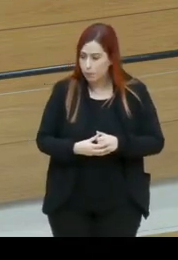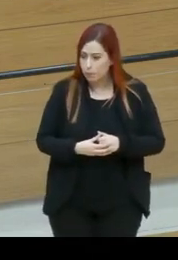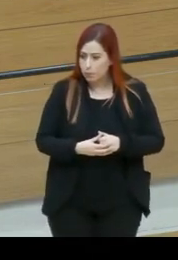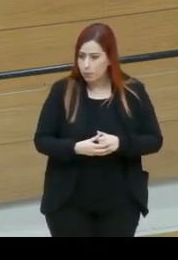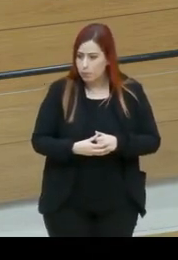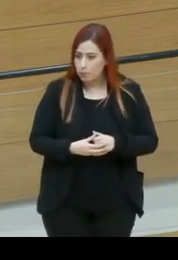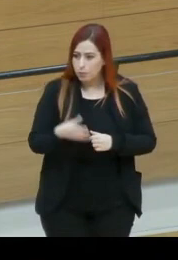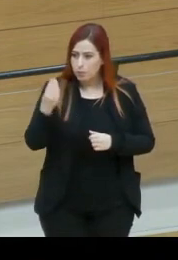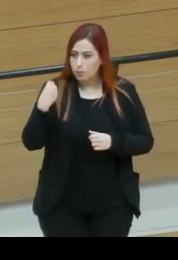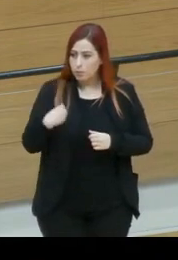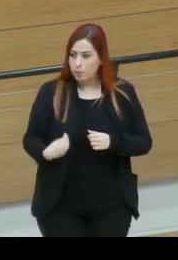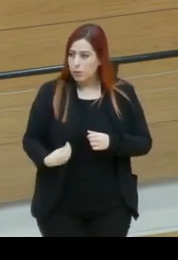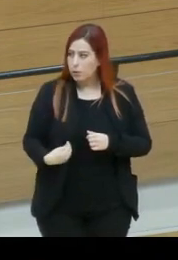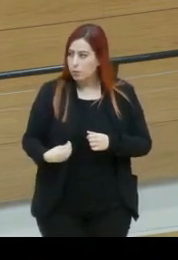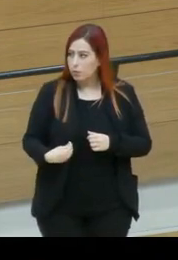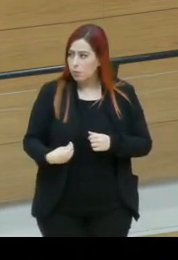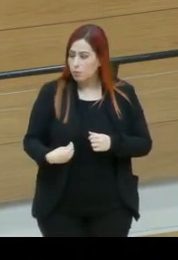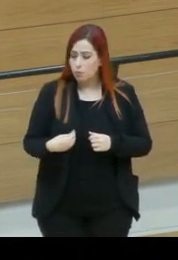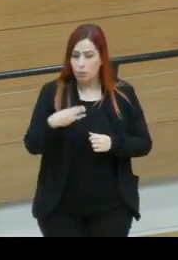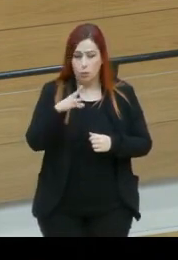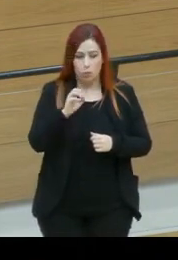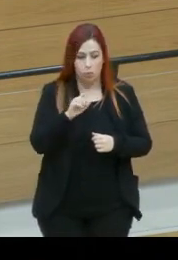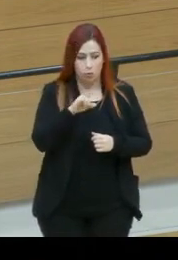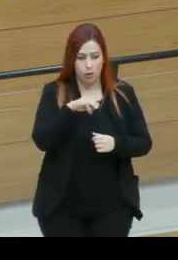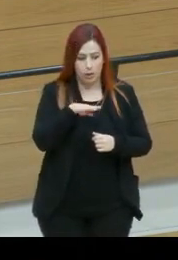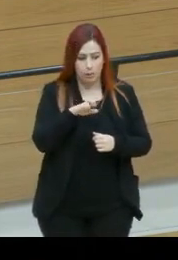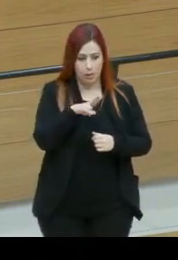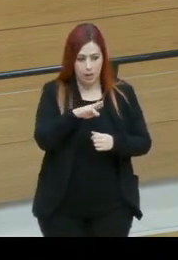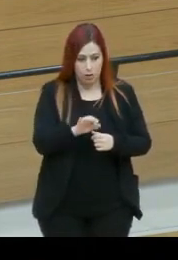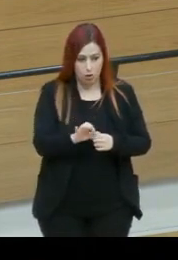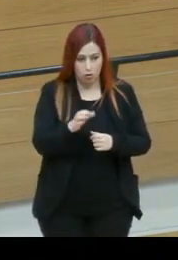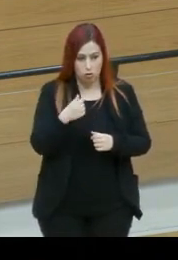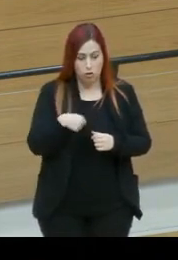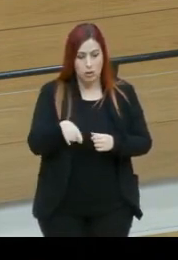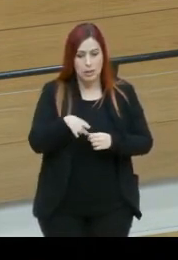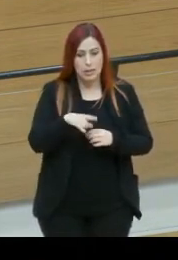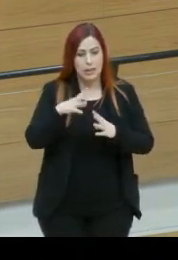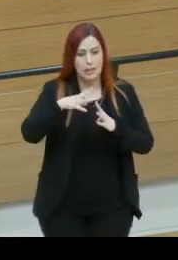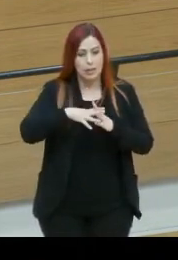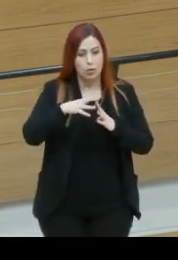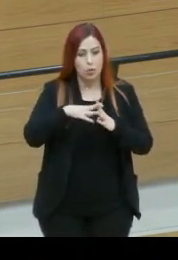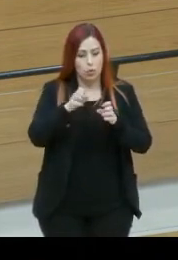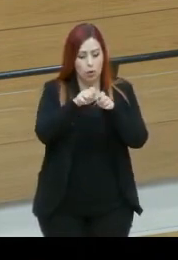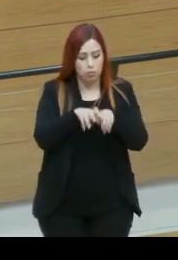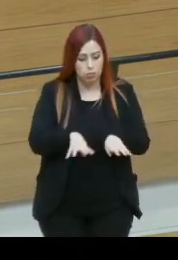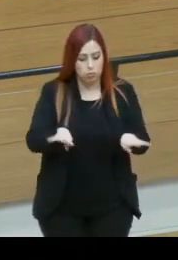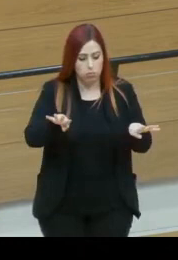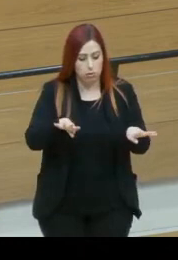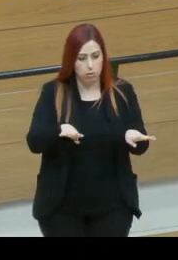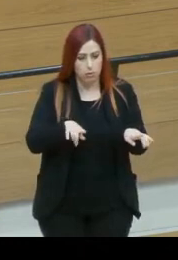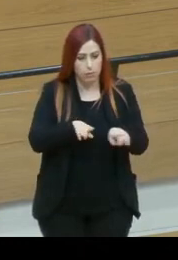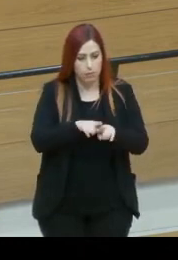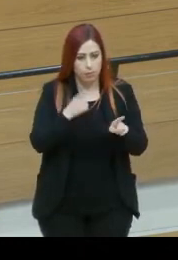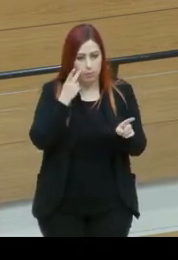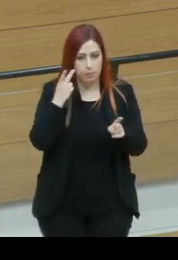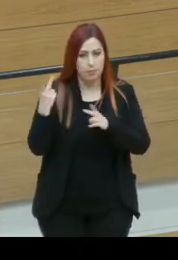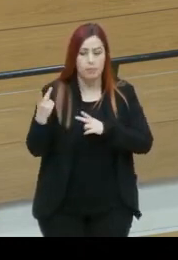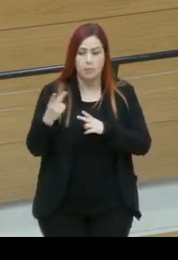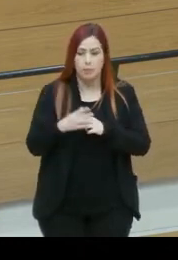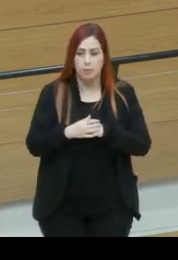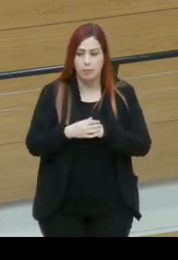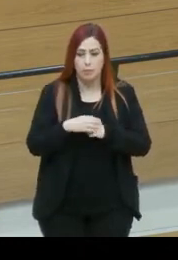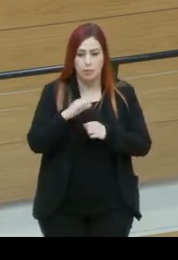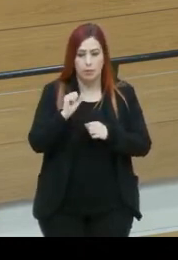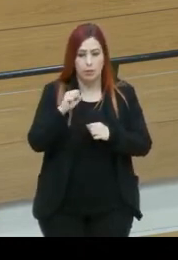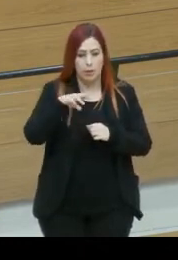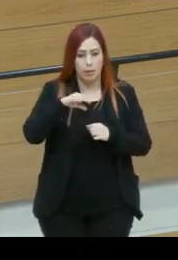que estos polímeros basados en carbohidratos llegan a ser estructuras muy ramificadas, como se puede ver en el caso de la